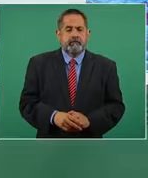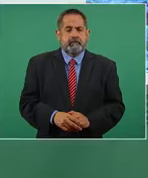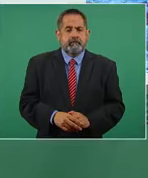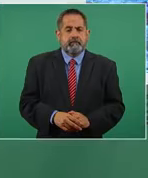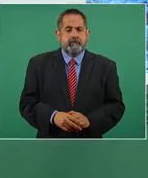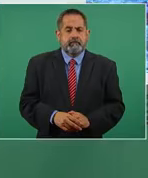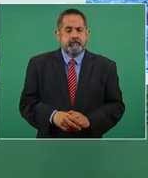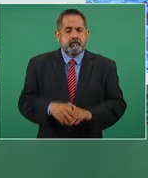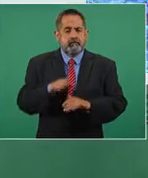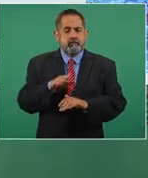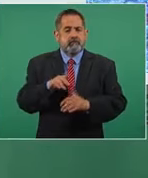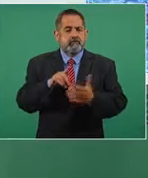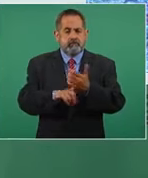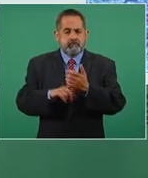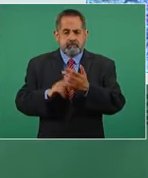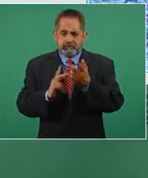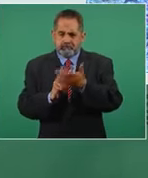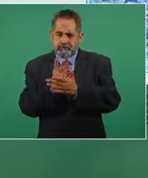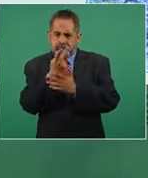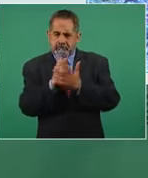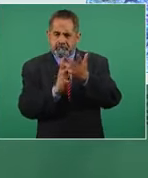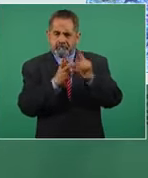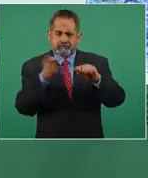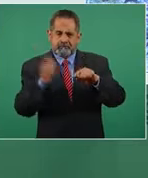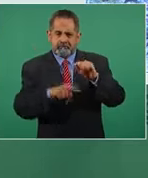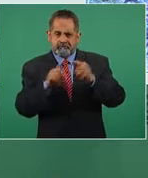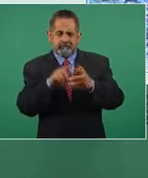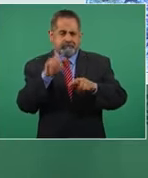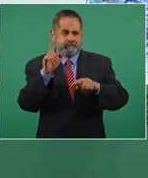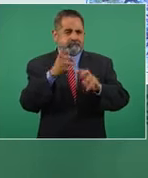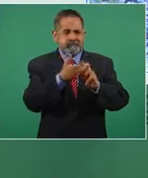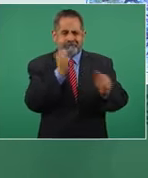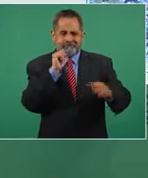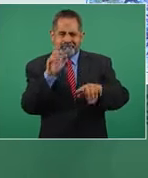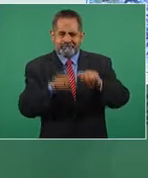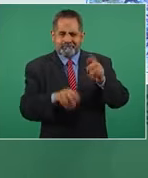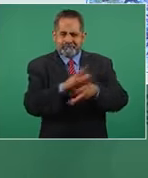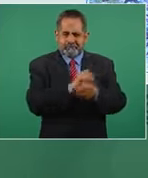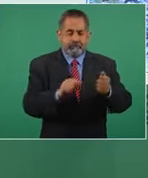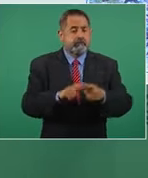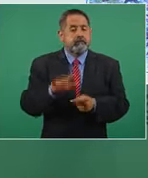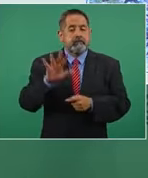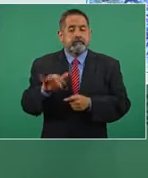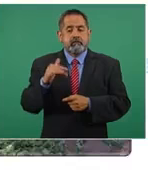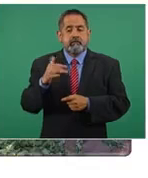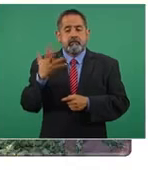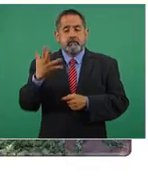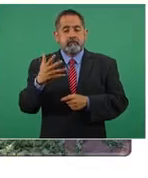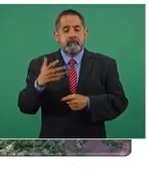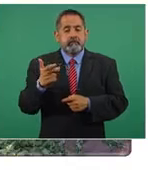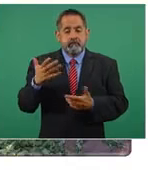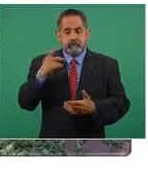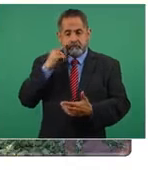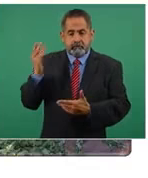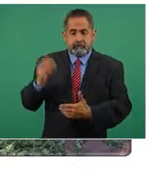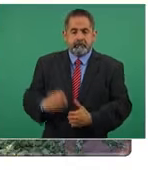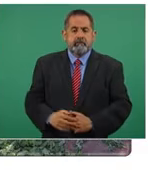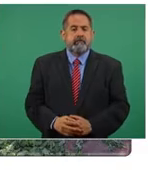En erradicación de plantíos, los resultados en el mes fueron 55 hectáreas de